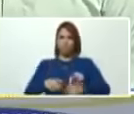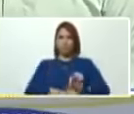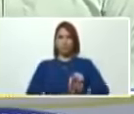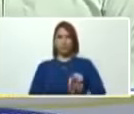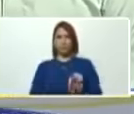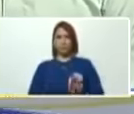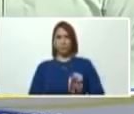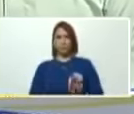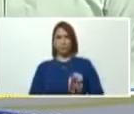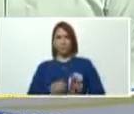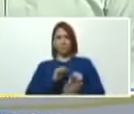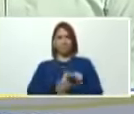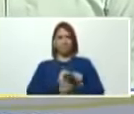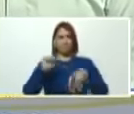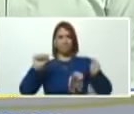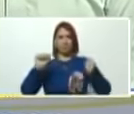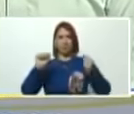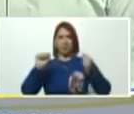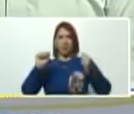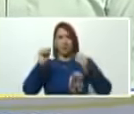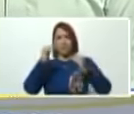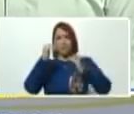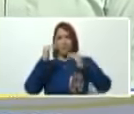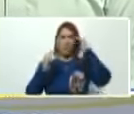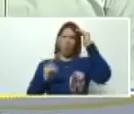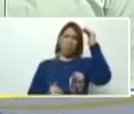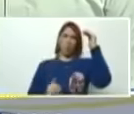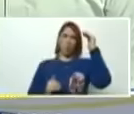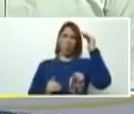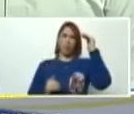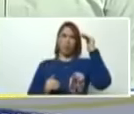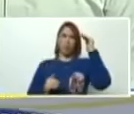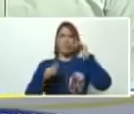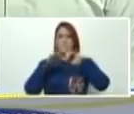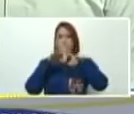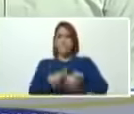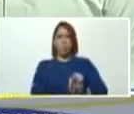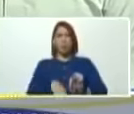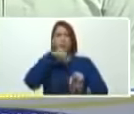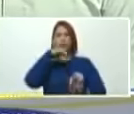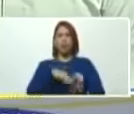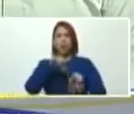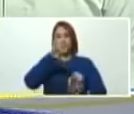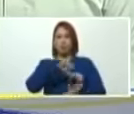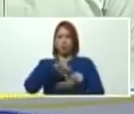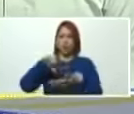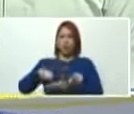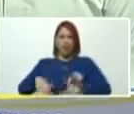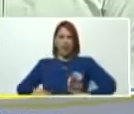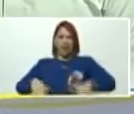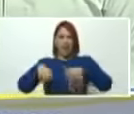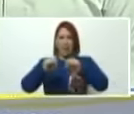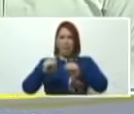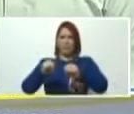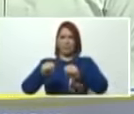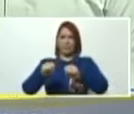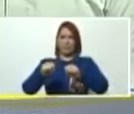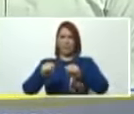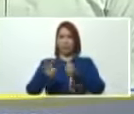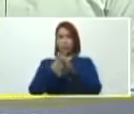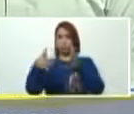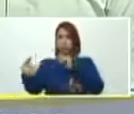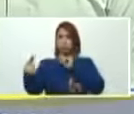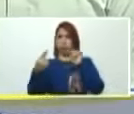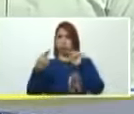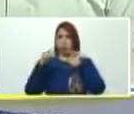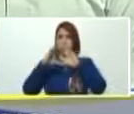y romper la desigualdad, la discriminación histórica de las ciudades capitalistas. Es un gran debate inclusive para